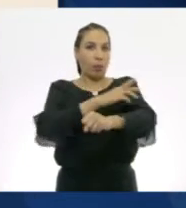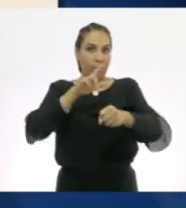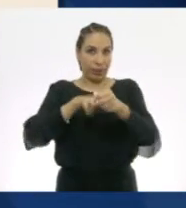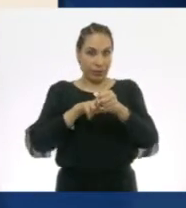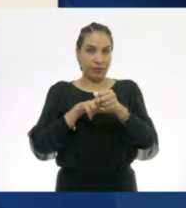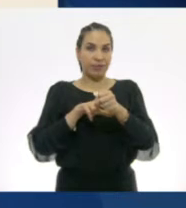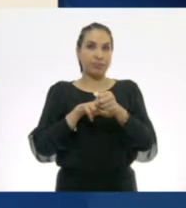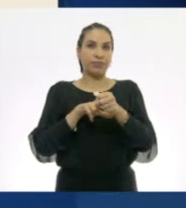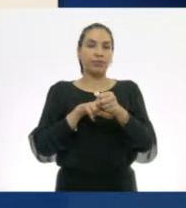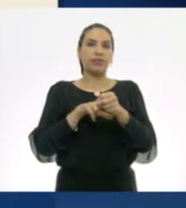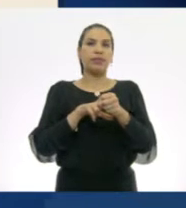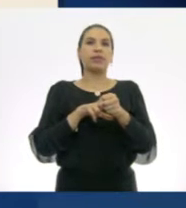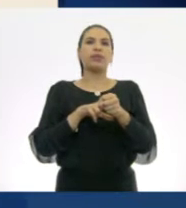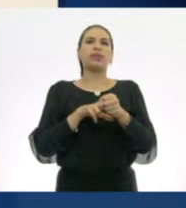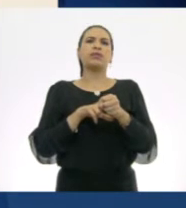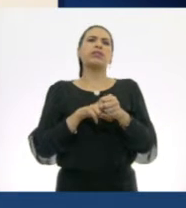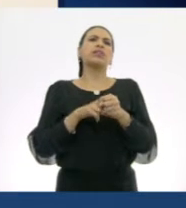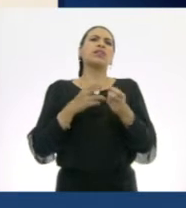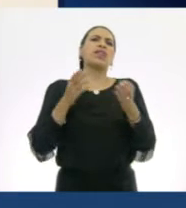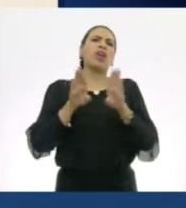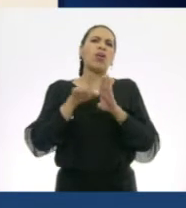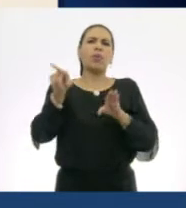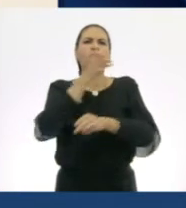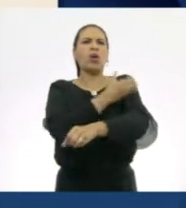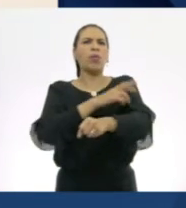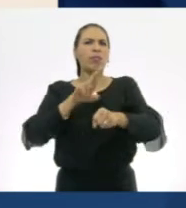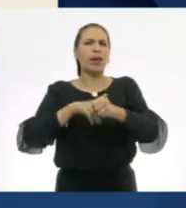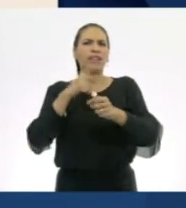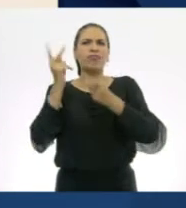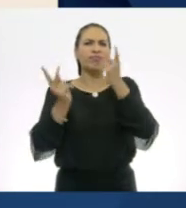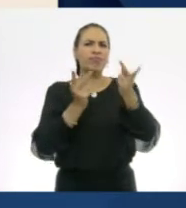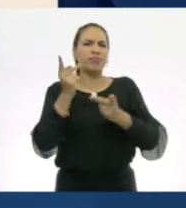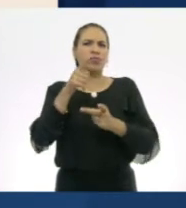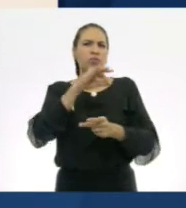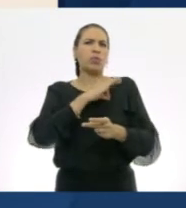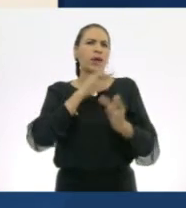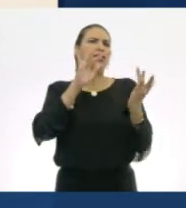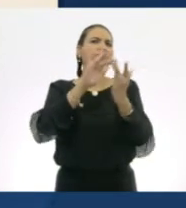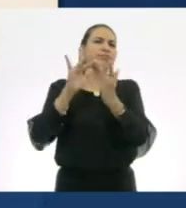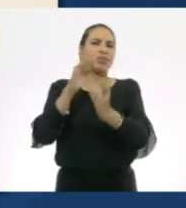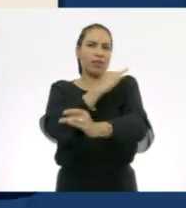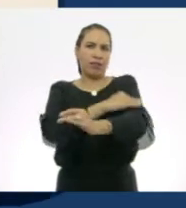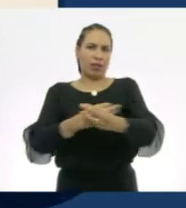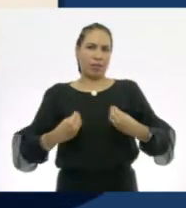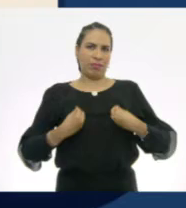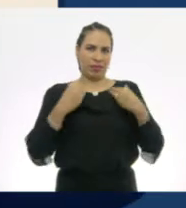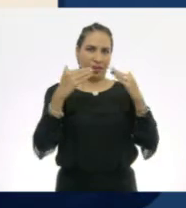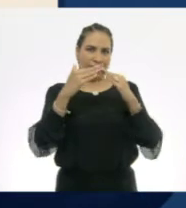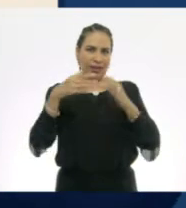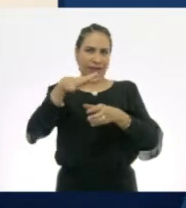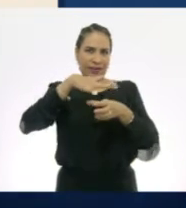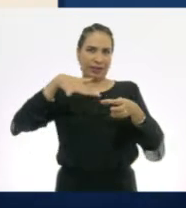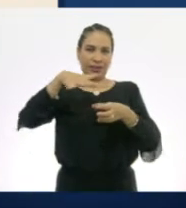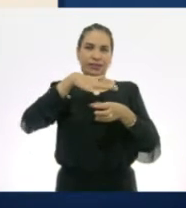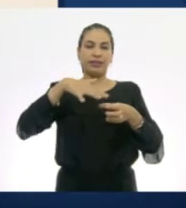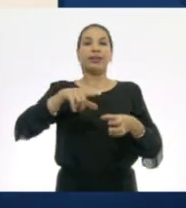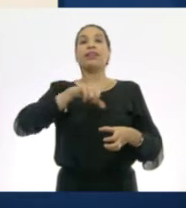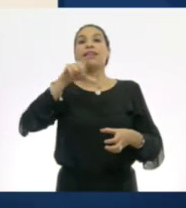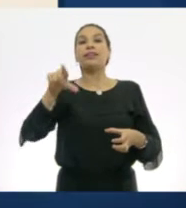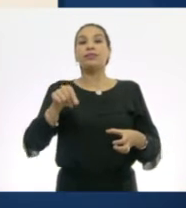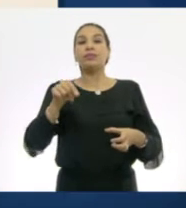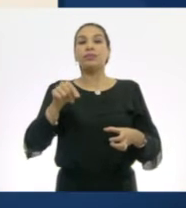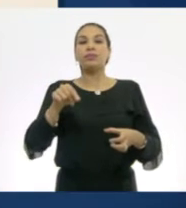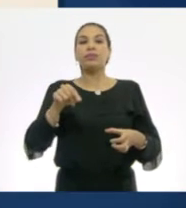compañeros. En lugar de hacérsela a tus compañeros, hazlo con los familiares que te acompañan en casa.